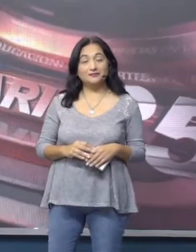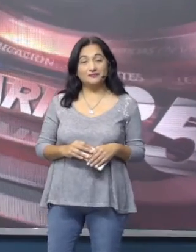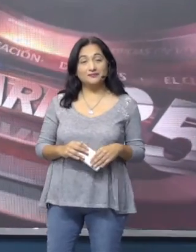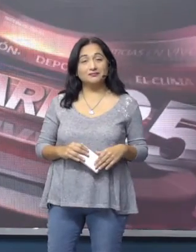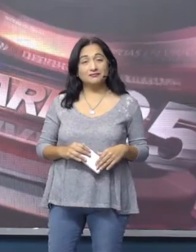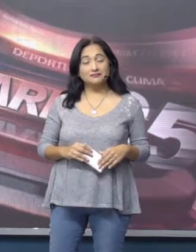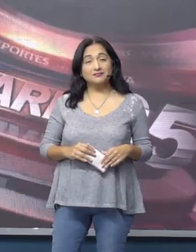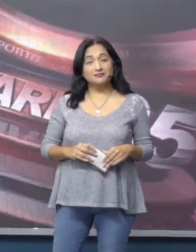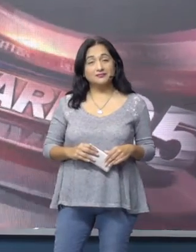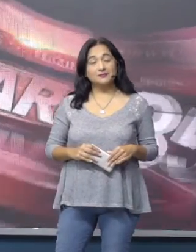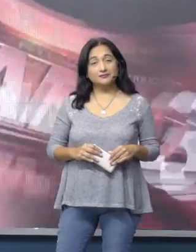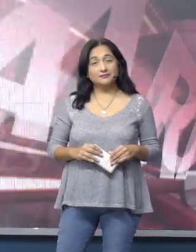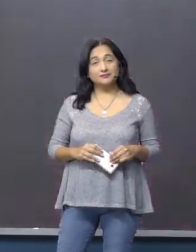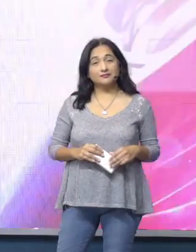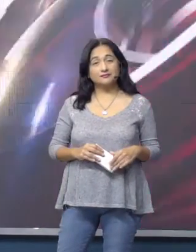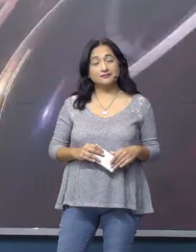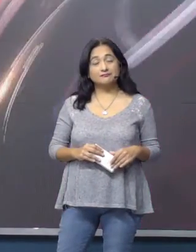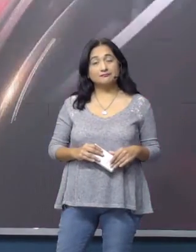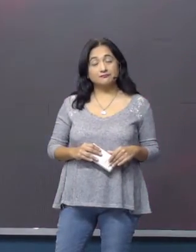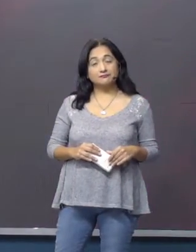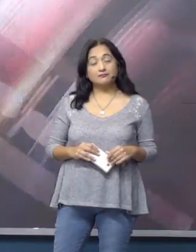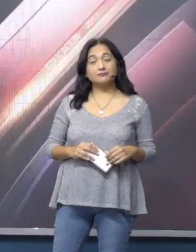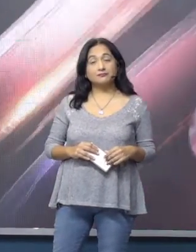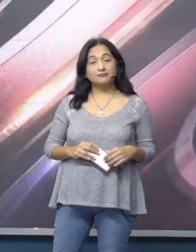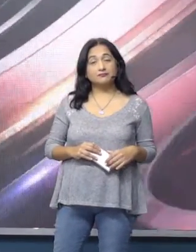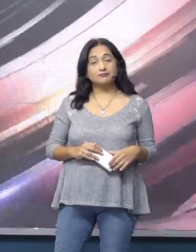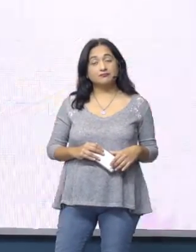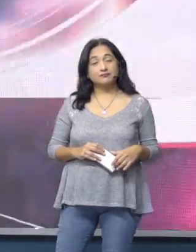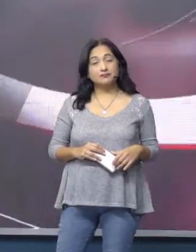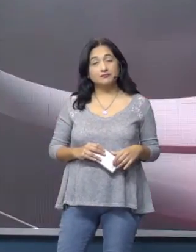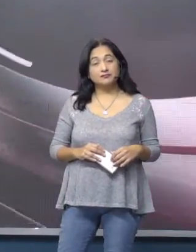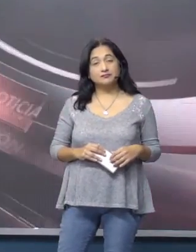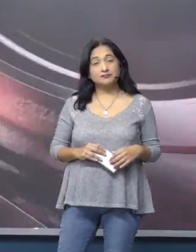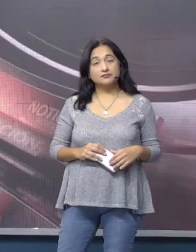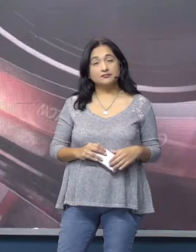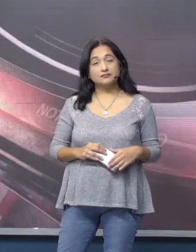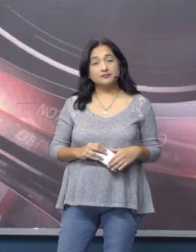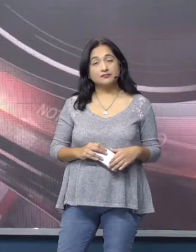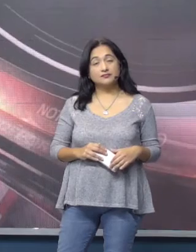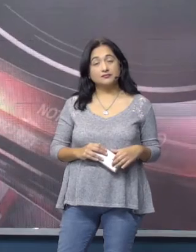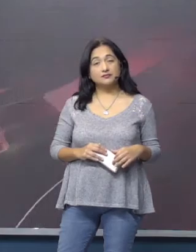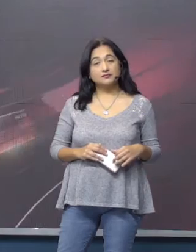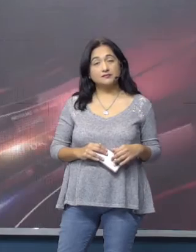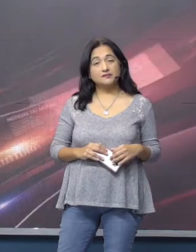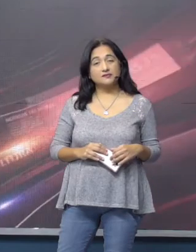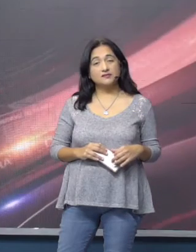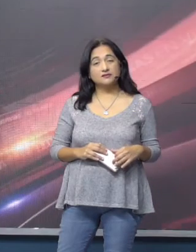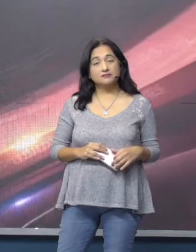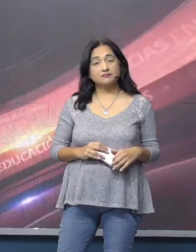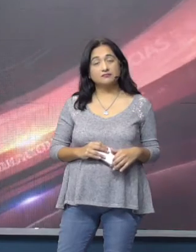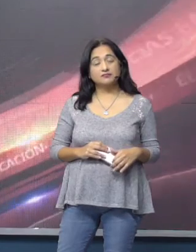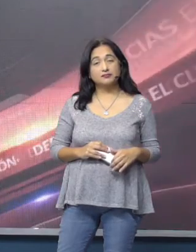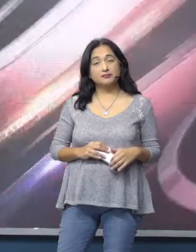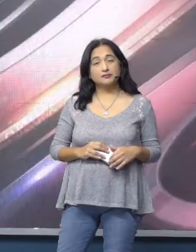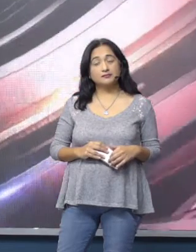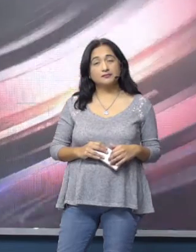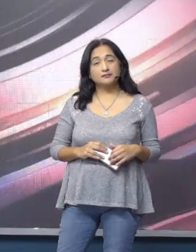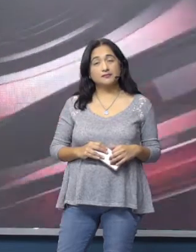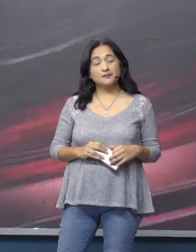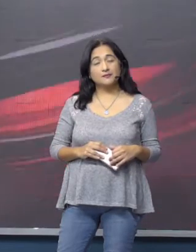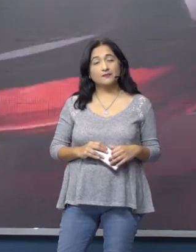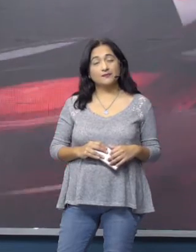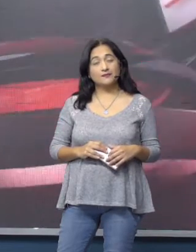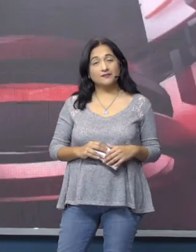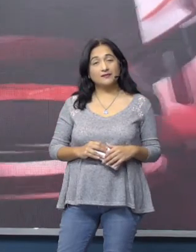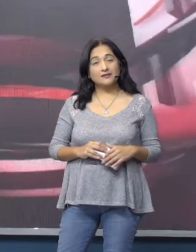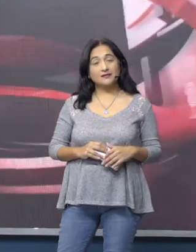junio? Y con una particularidad muy, muy especial, donde esperemos